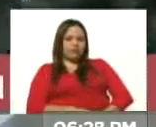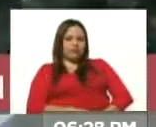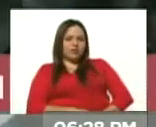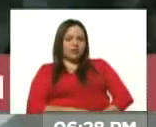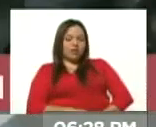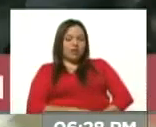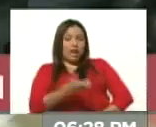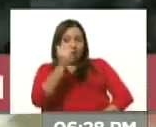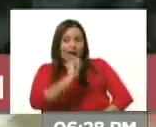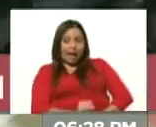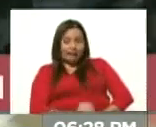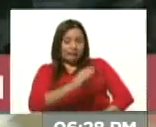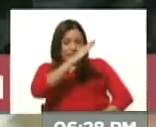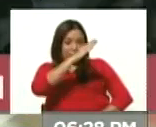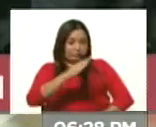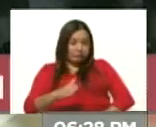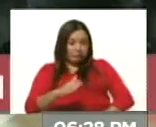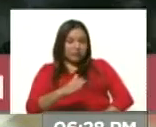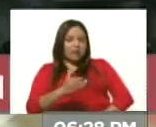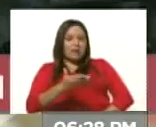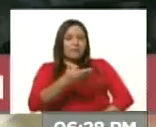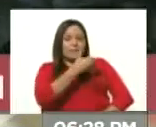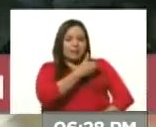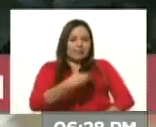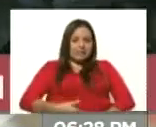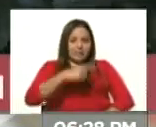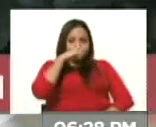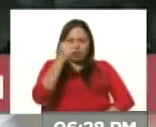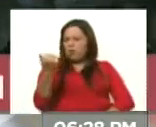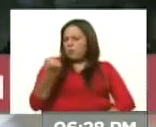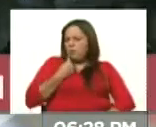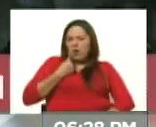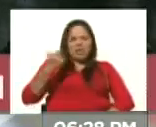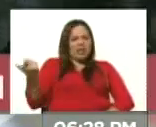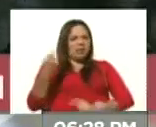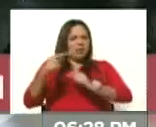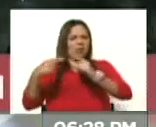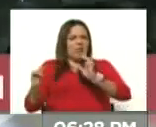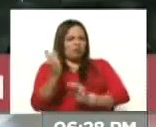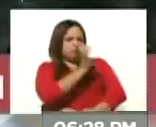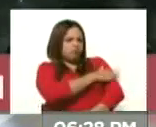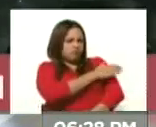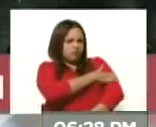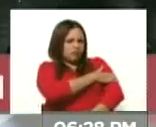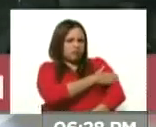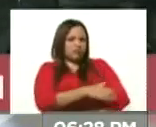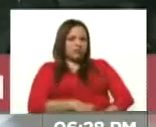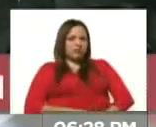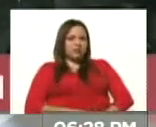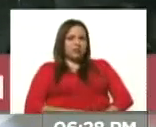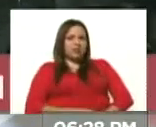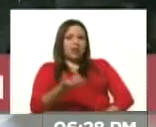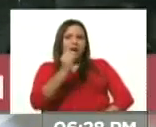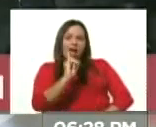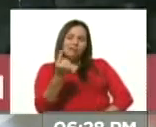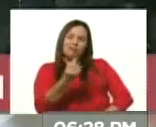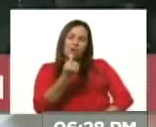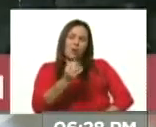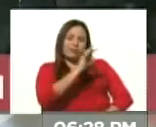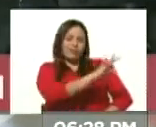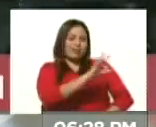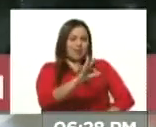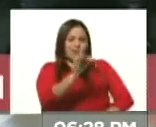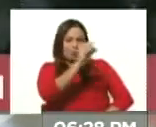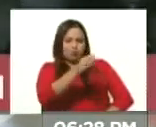entre el presidente maduro y cualquier candidato de la oposición que recibe sólo 33 por ciento de